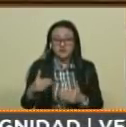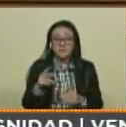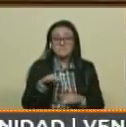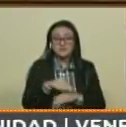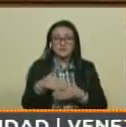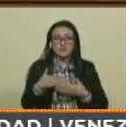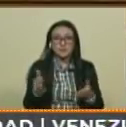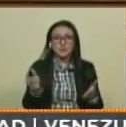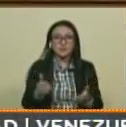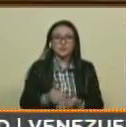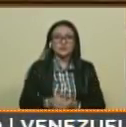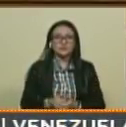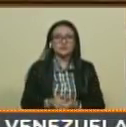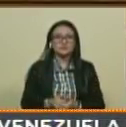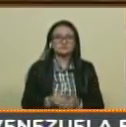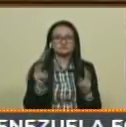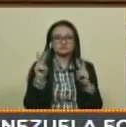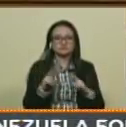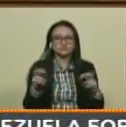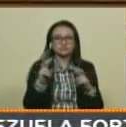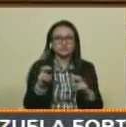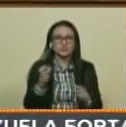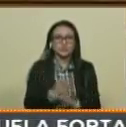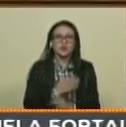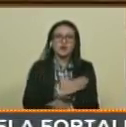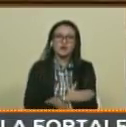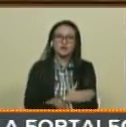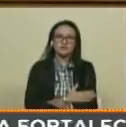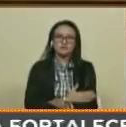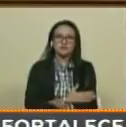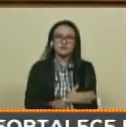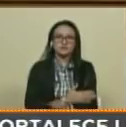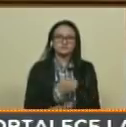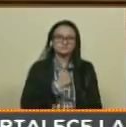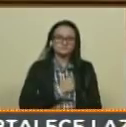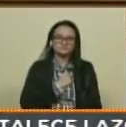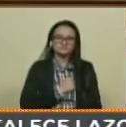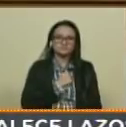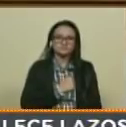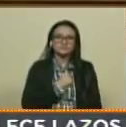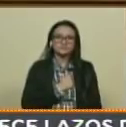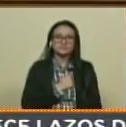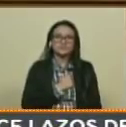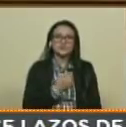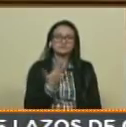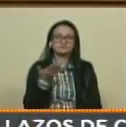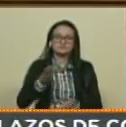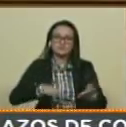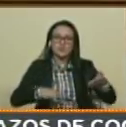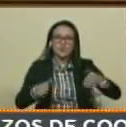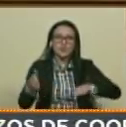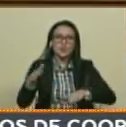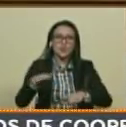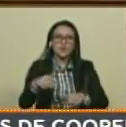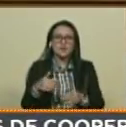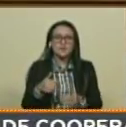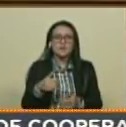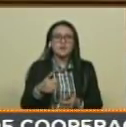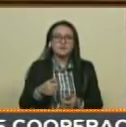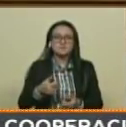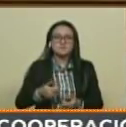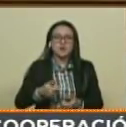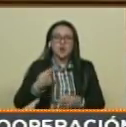Público, se realizó la audiencia preliminar por estos lamentables hechos, donde fallecieron varios